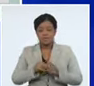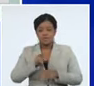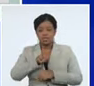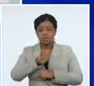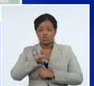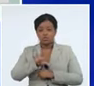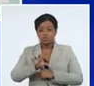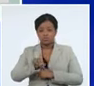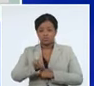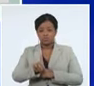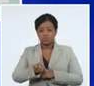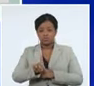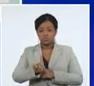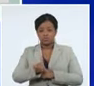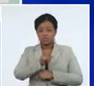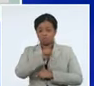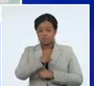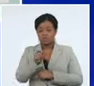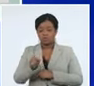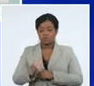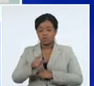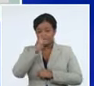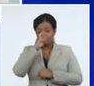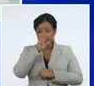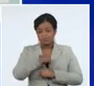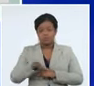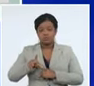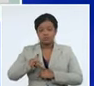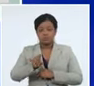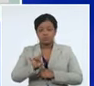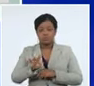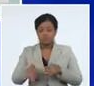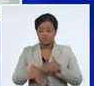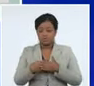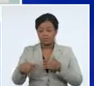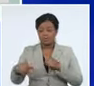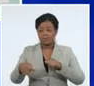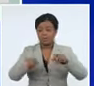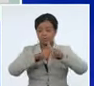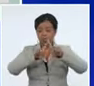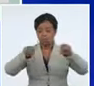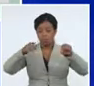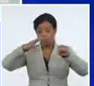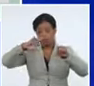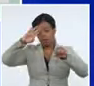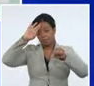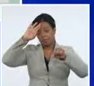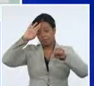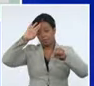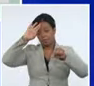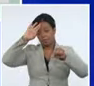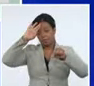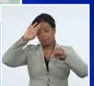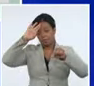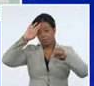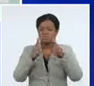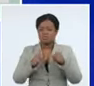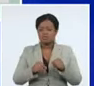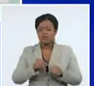6.251 pacientes pediátricos en los últimos 15 días en Cuba, promediando la cifra de